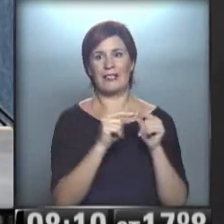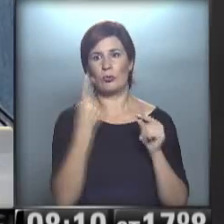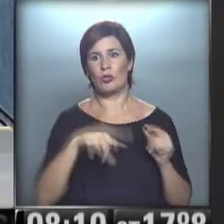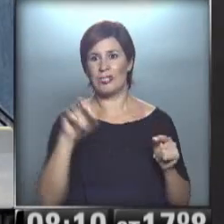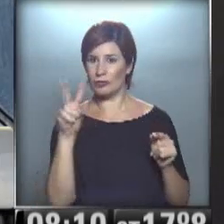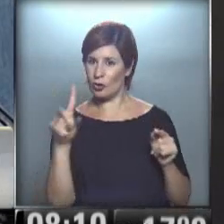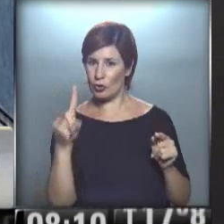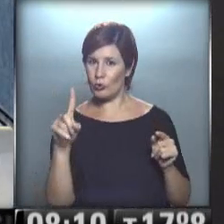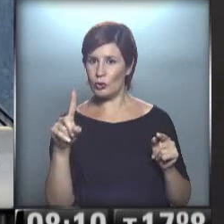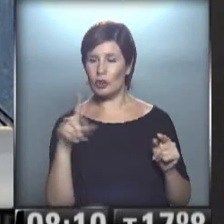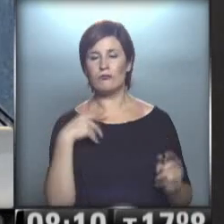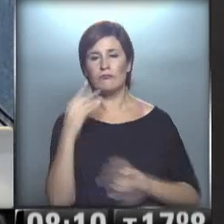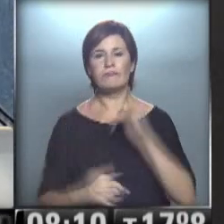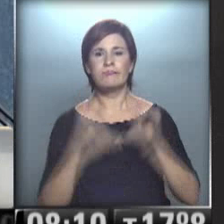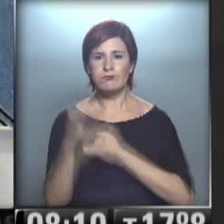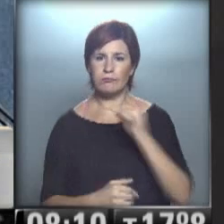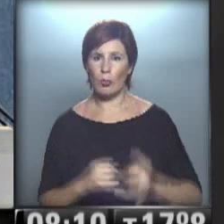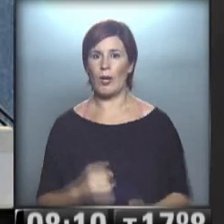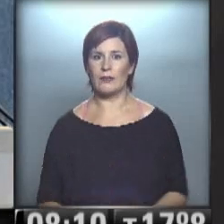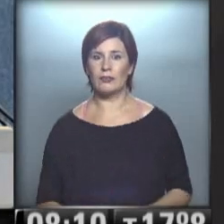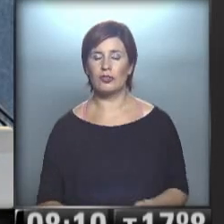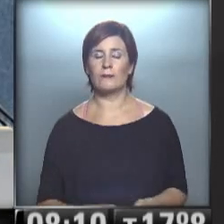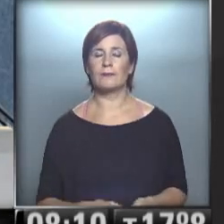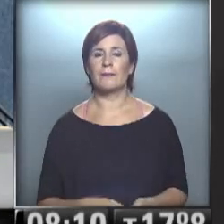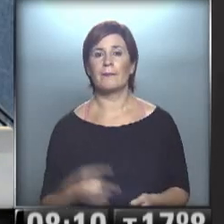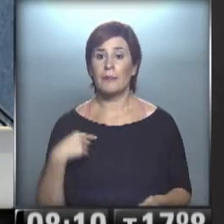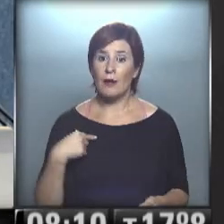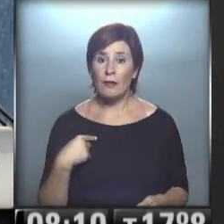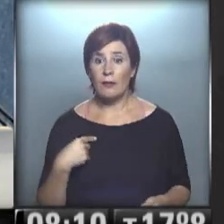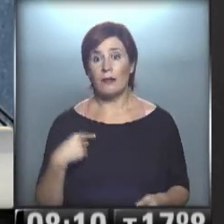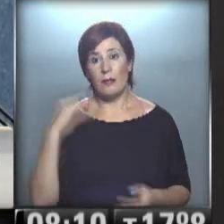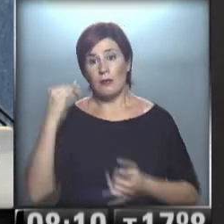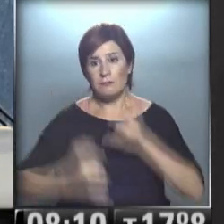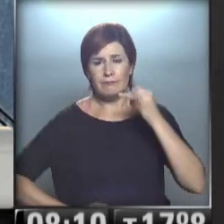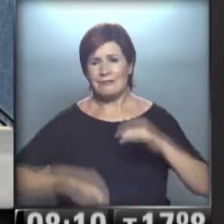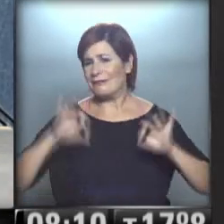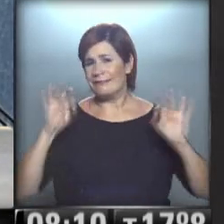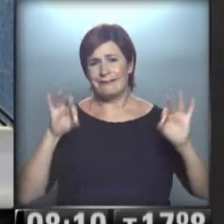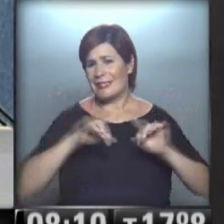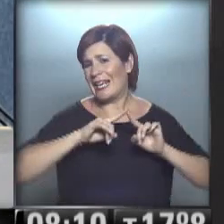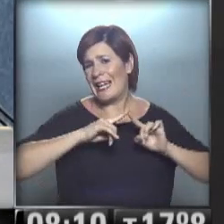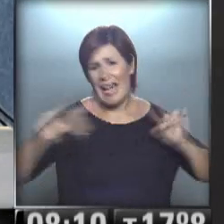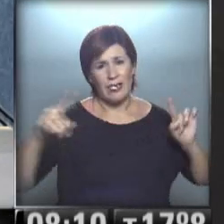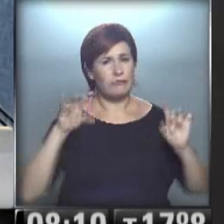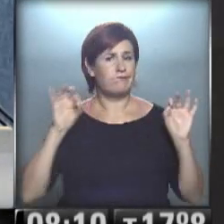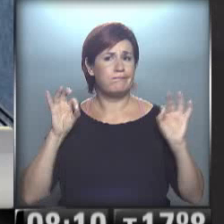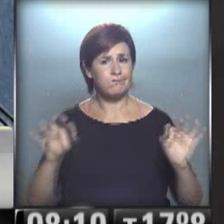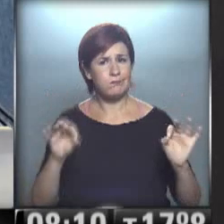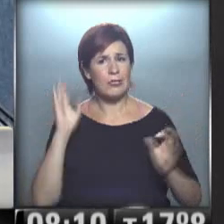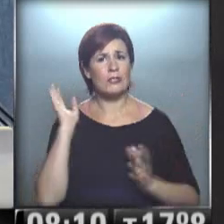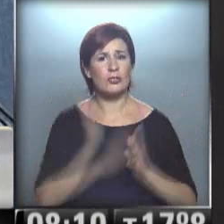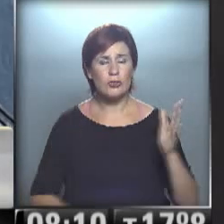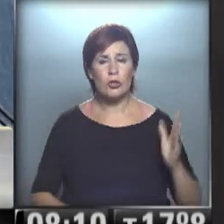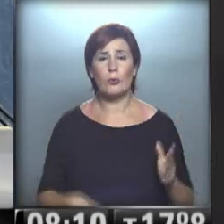101. Y será un mecanismo a partir del cual expondremos con mucho detalle el informe respecto a la marcha